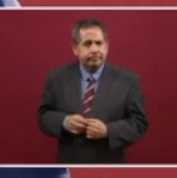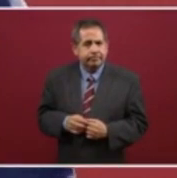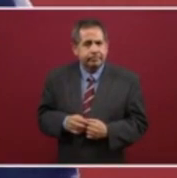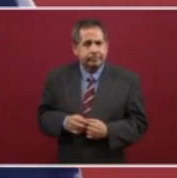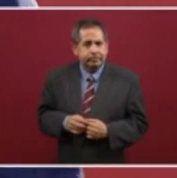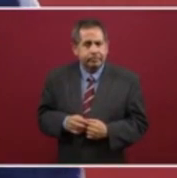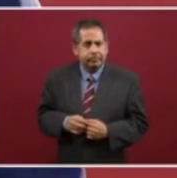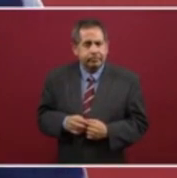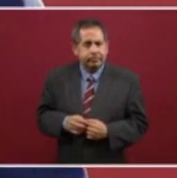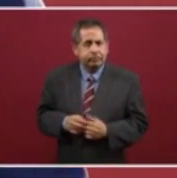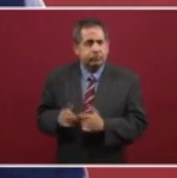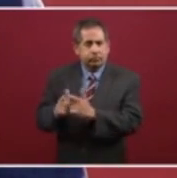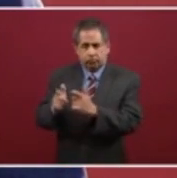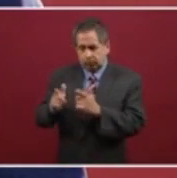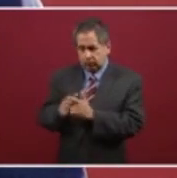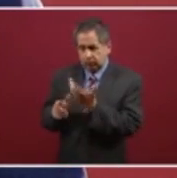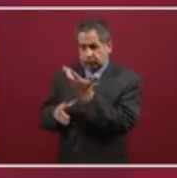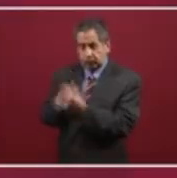el grupo de migrantes